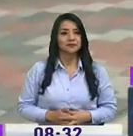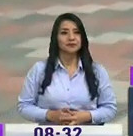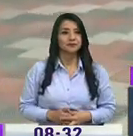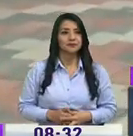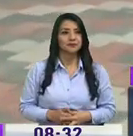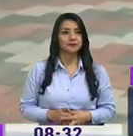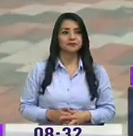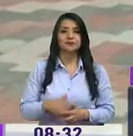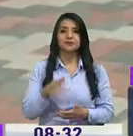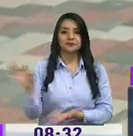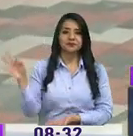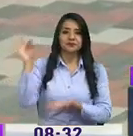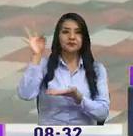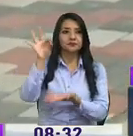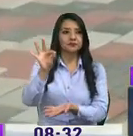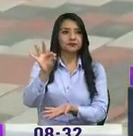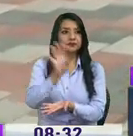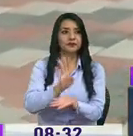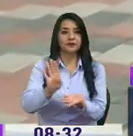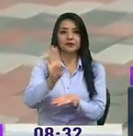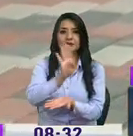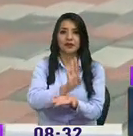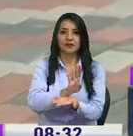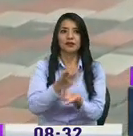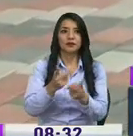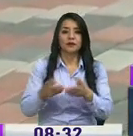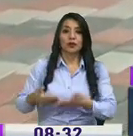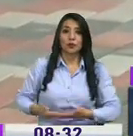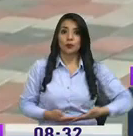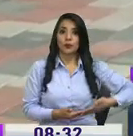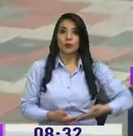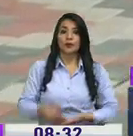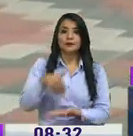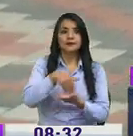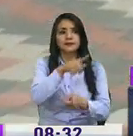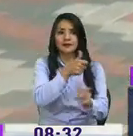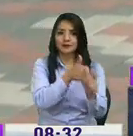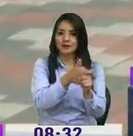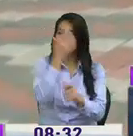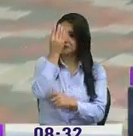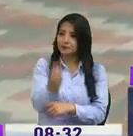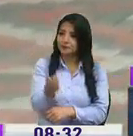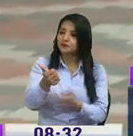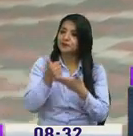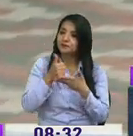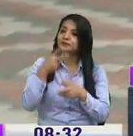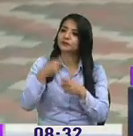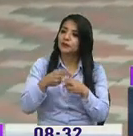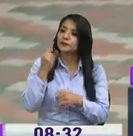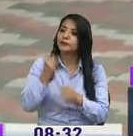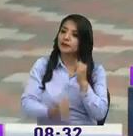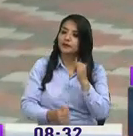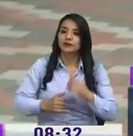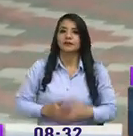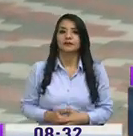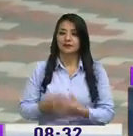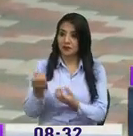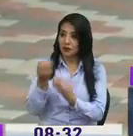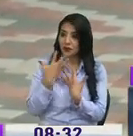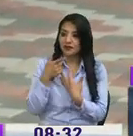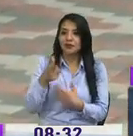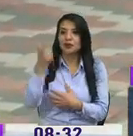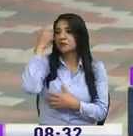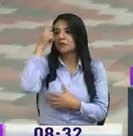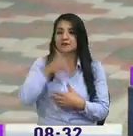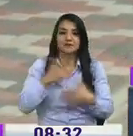pues representando a estos guaguacentros que también se encuentran aquí. Buenos días, vecina, ayúdeme con su nombre y apellido y coménteme. Yo me imagino ustedes